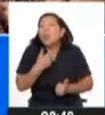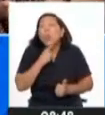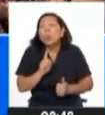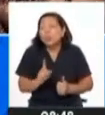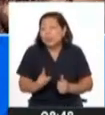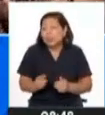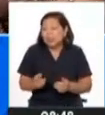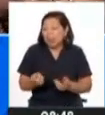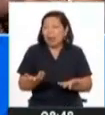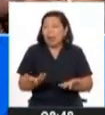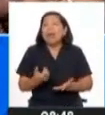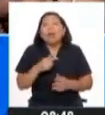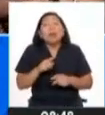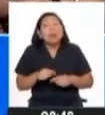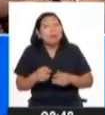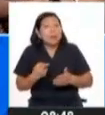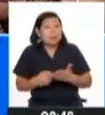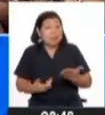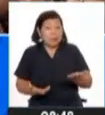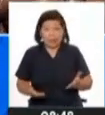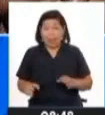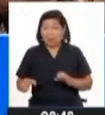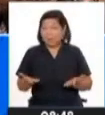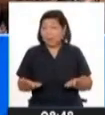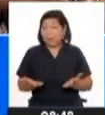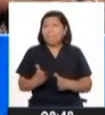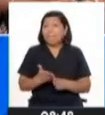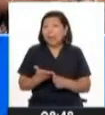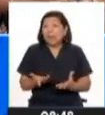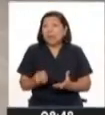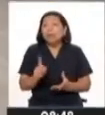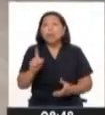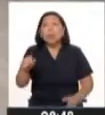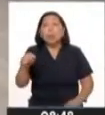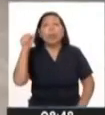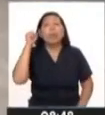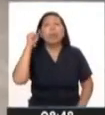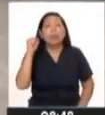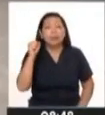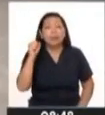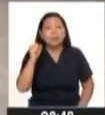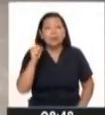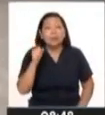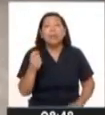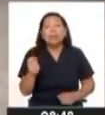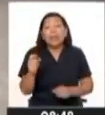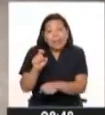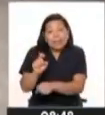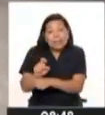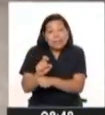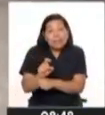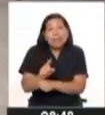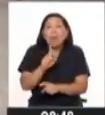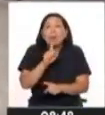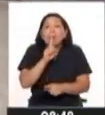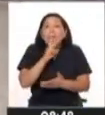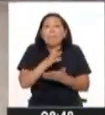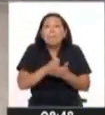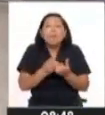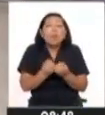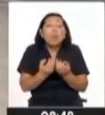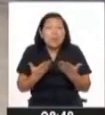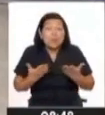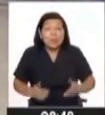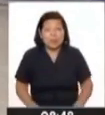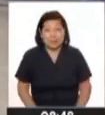no, qué es lo que de pronto es parte de sus derechos, él puede recibir y qué no. Sin